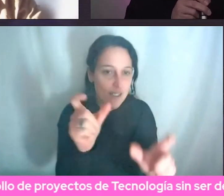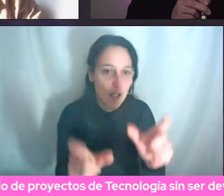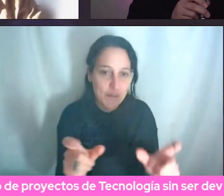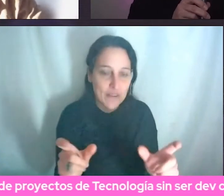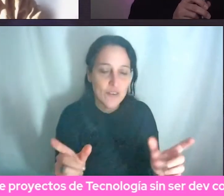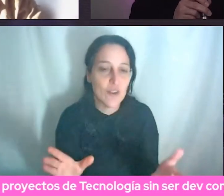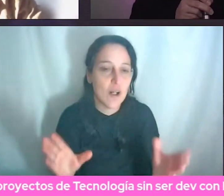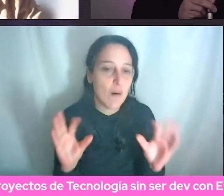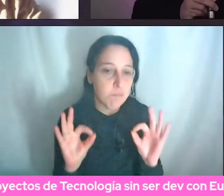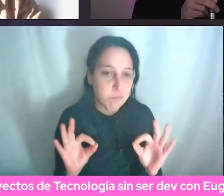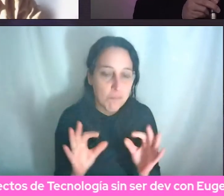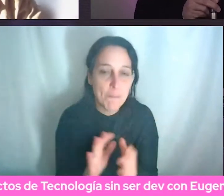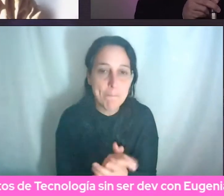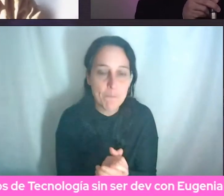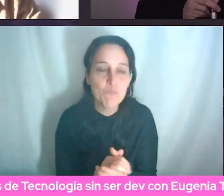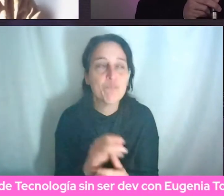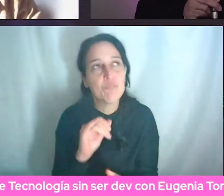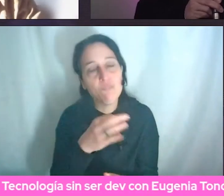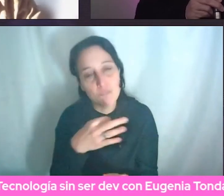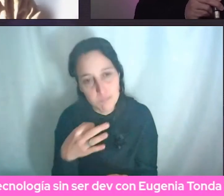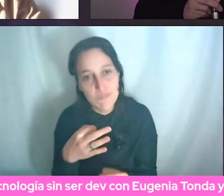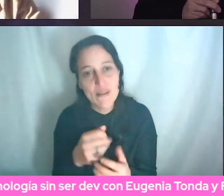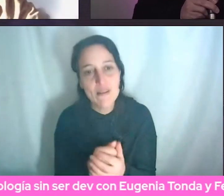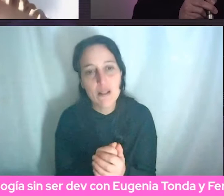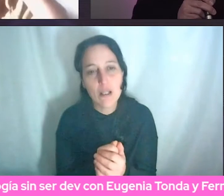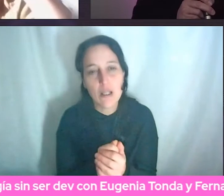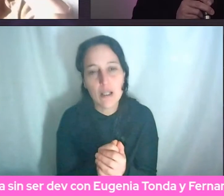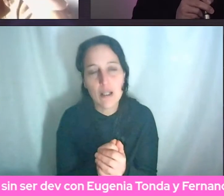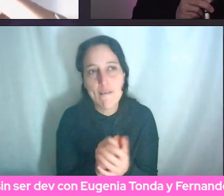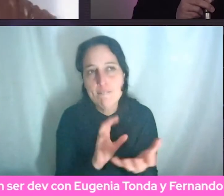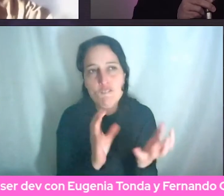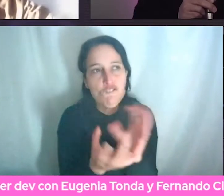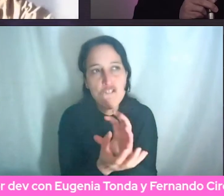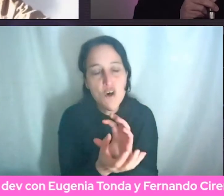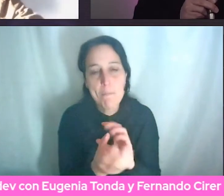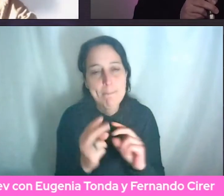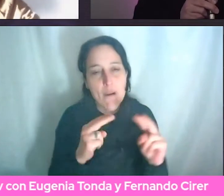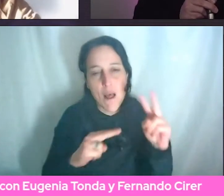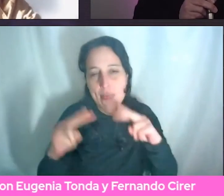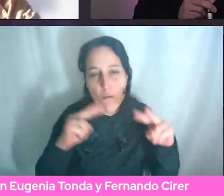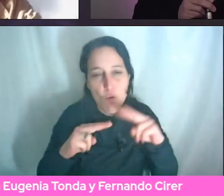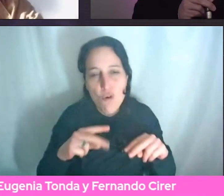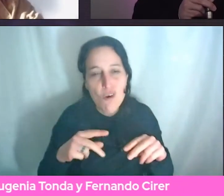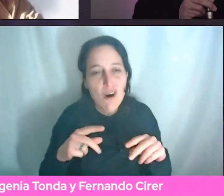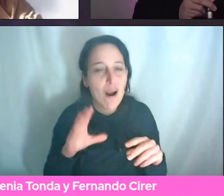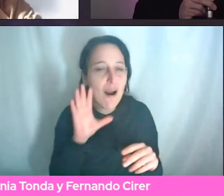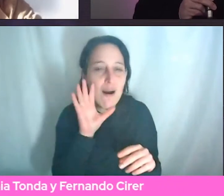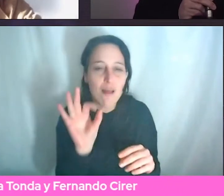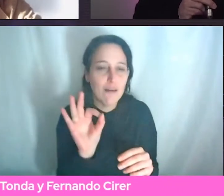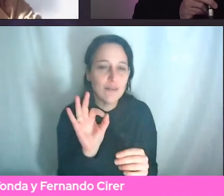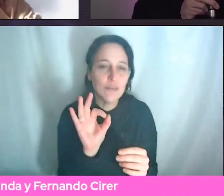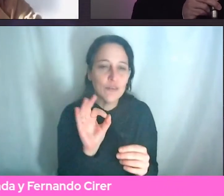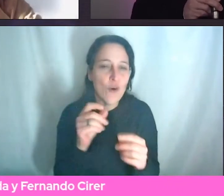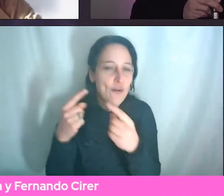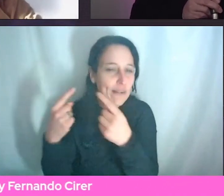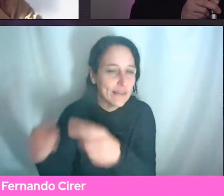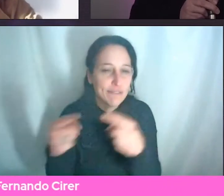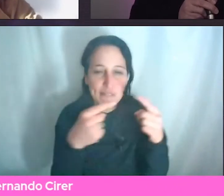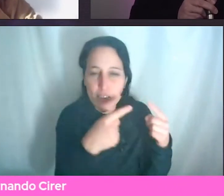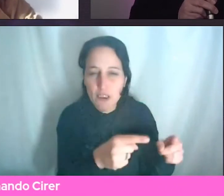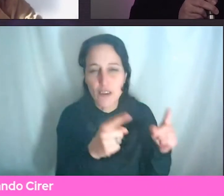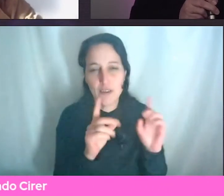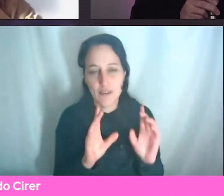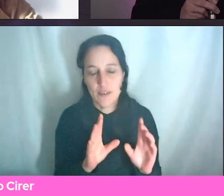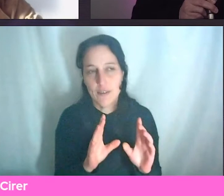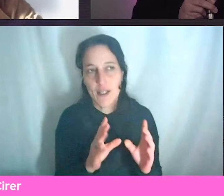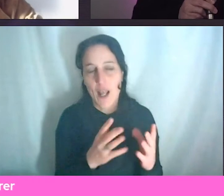Sí, es la forma de buscar realmente una diferencia, ¿no? De hacer una diferencia, de ayudar desde el